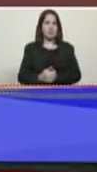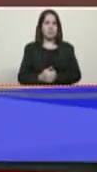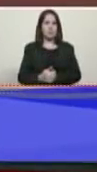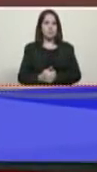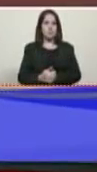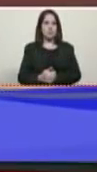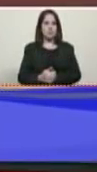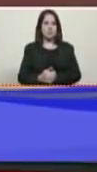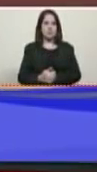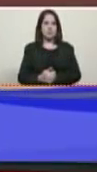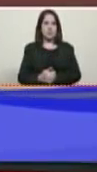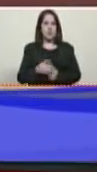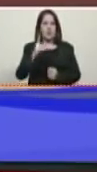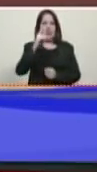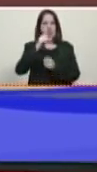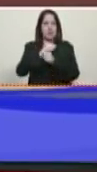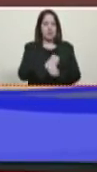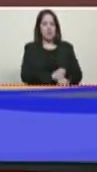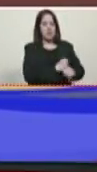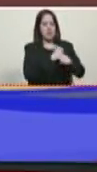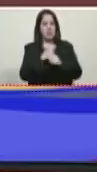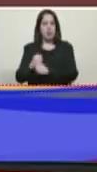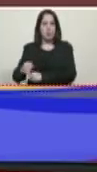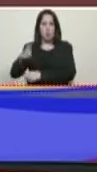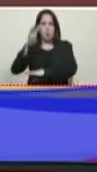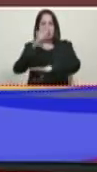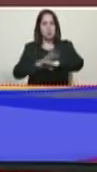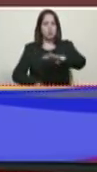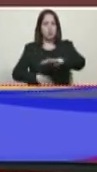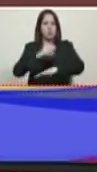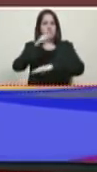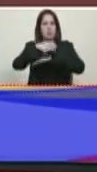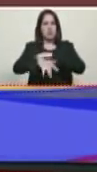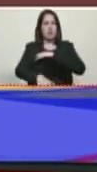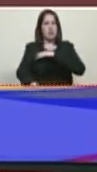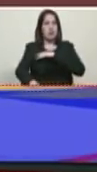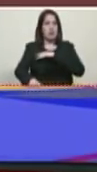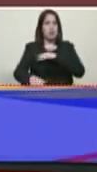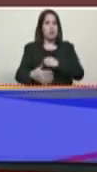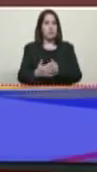delta amacuro tucupita y pedernales